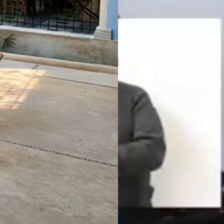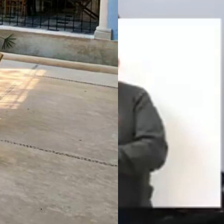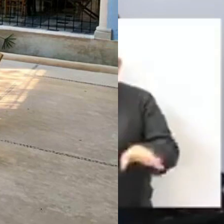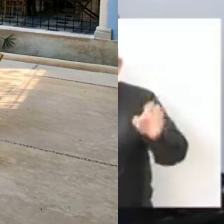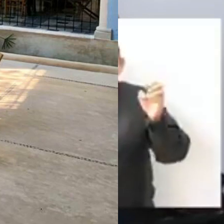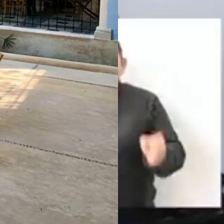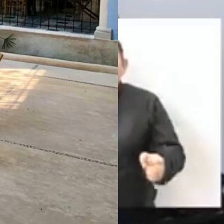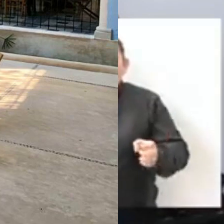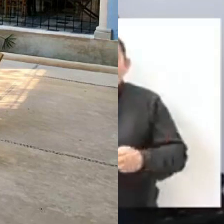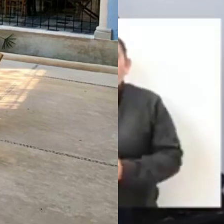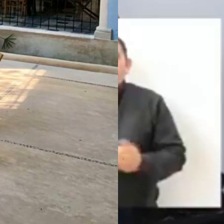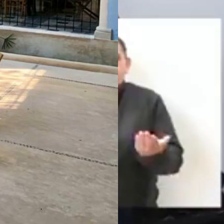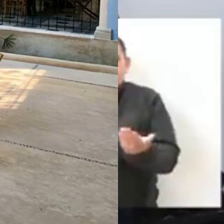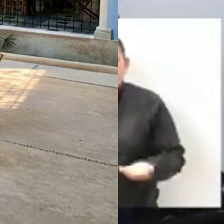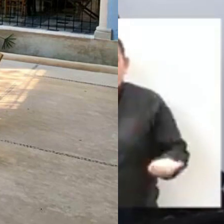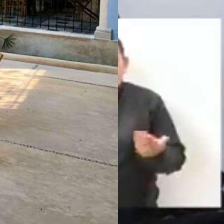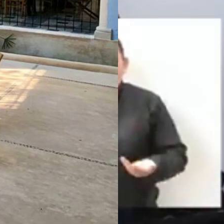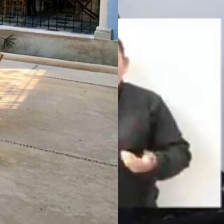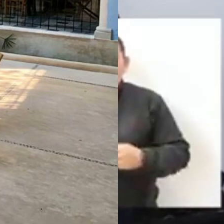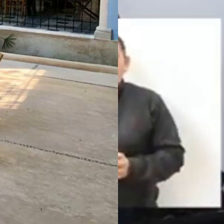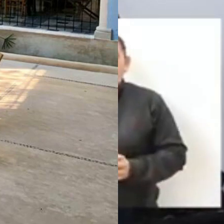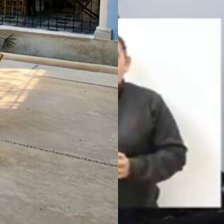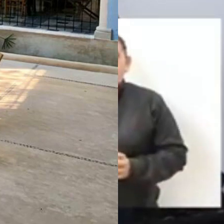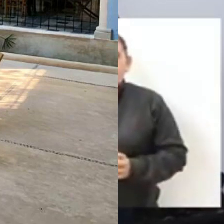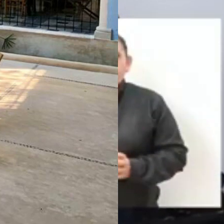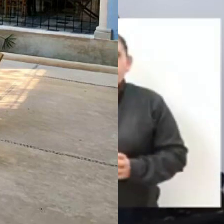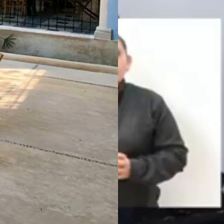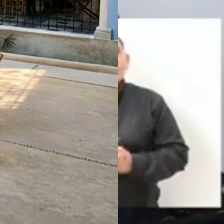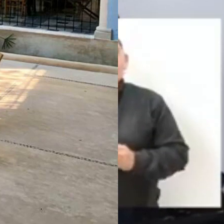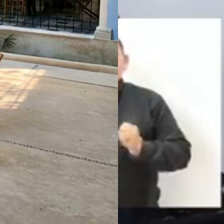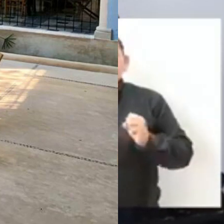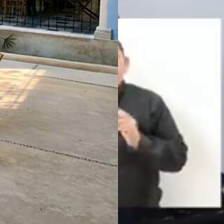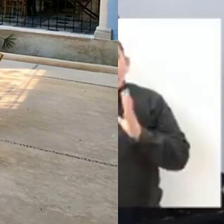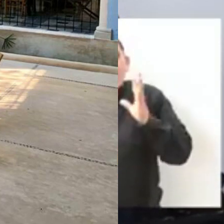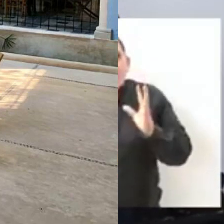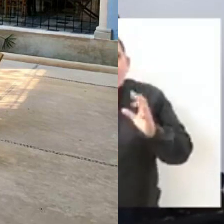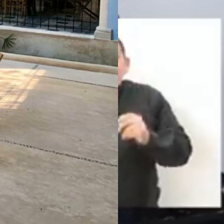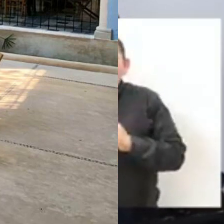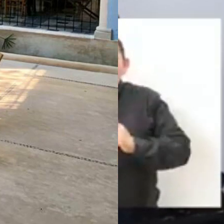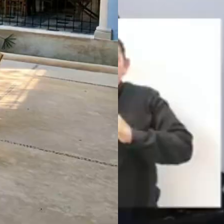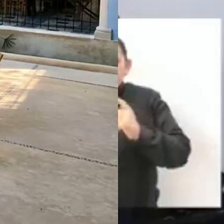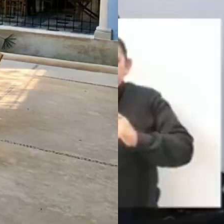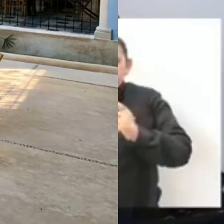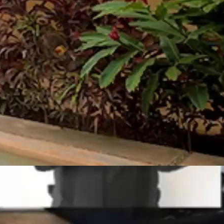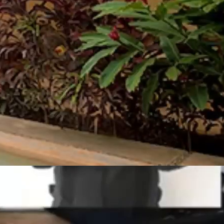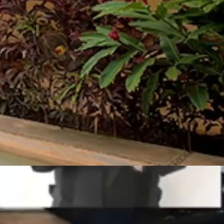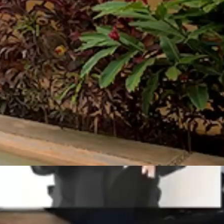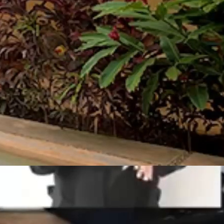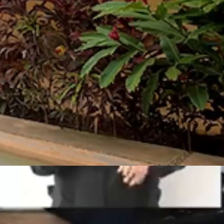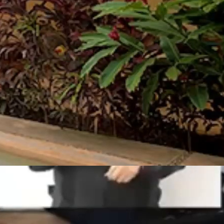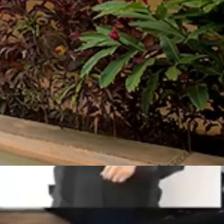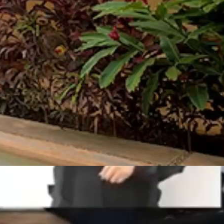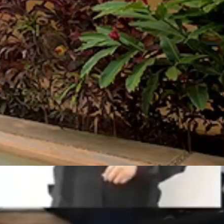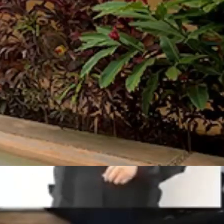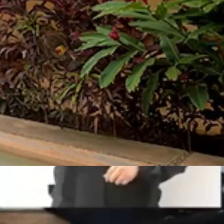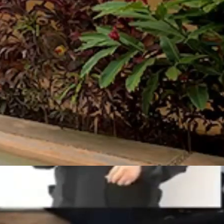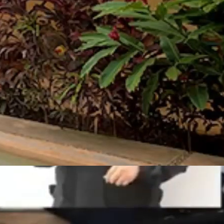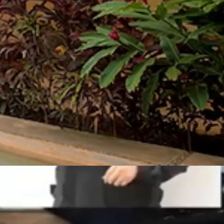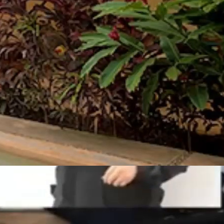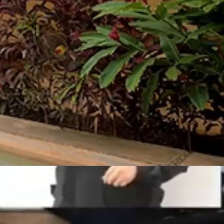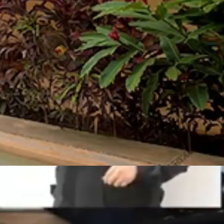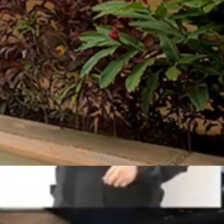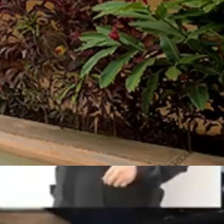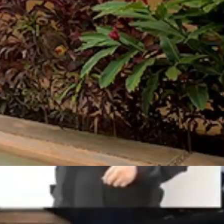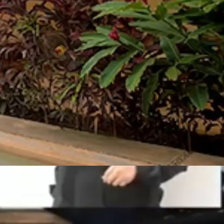8 habitaciones hoteleras de primer nivel, jardines, alberca, estacionamiento y áreas comunes, que será amigable con el medio